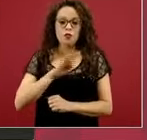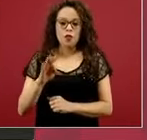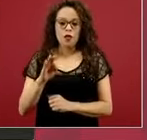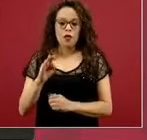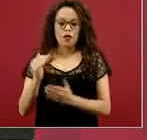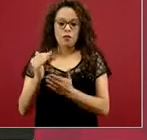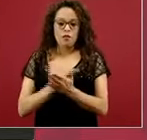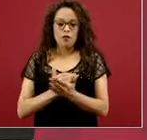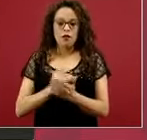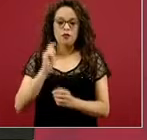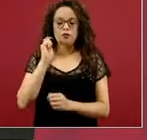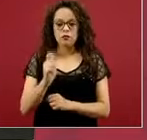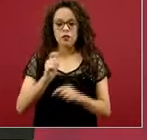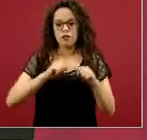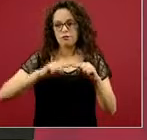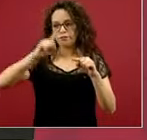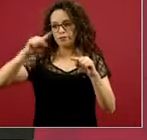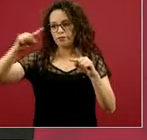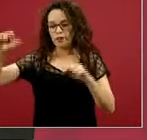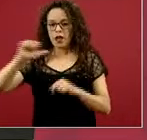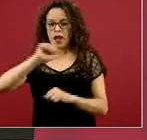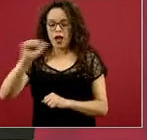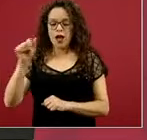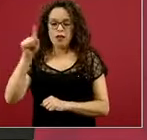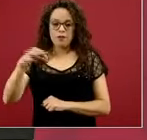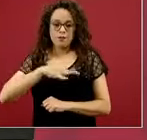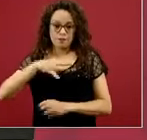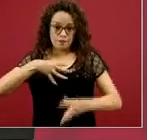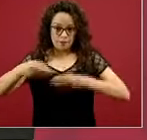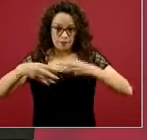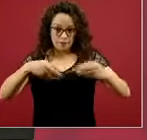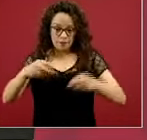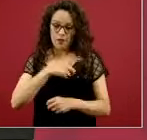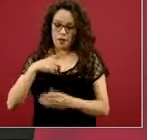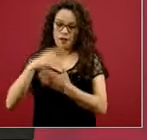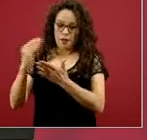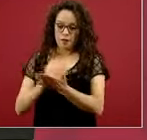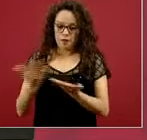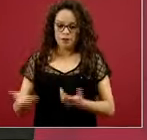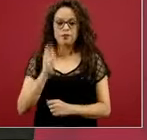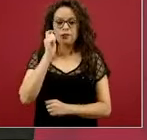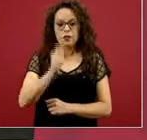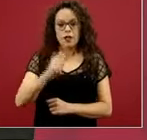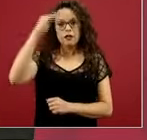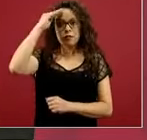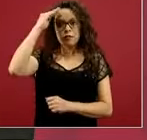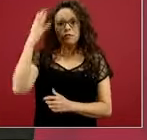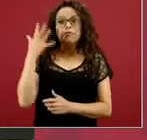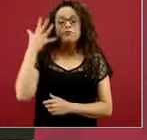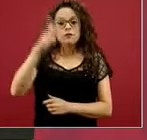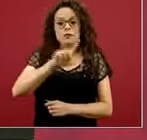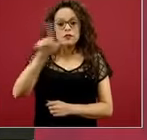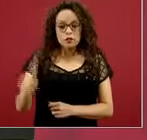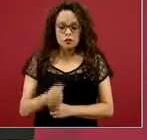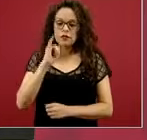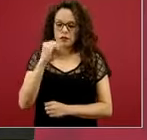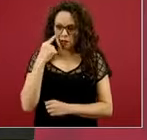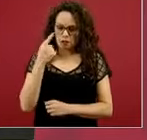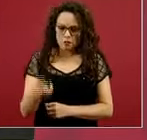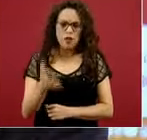de la curva epidémica. Entonces, Diego, ¿cuál es el pronóstico? Esto lo vamos a ver, digo sí, y lo